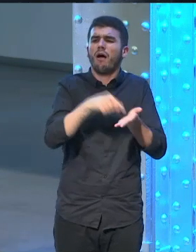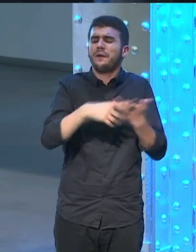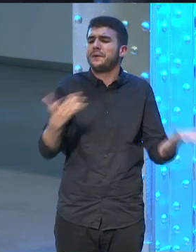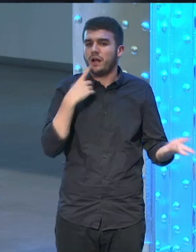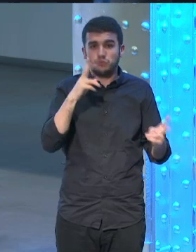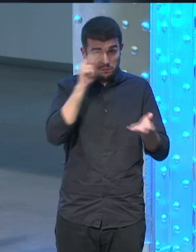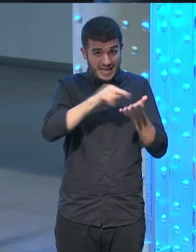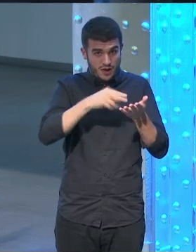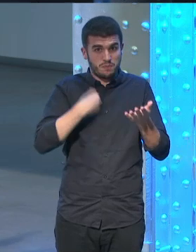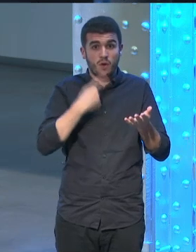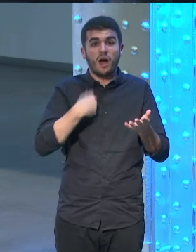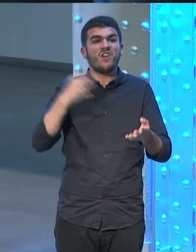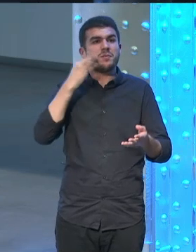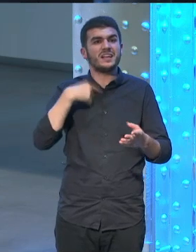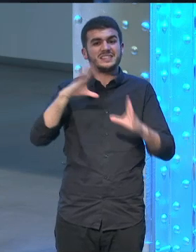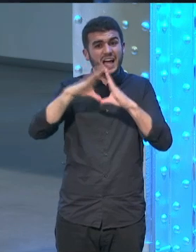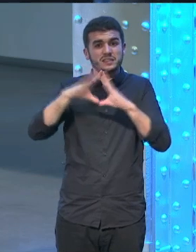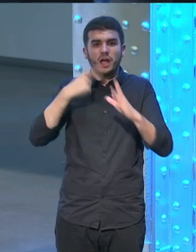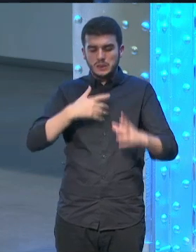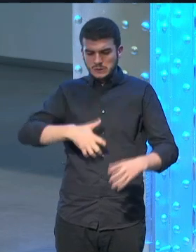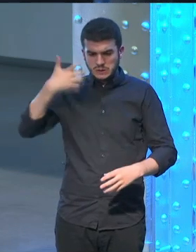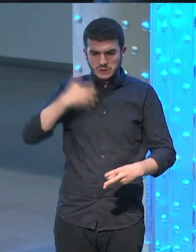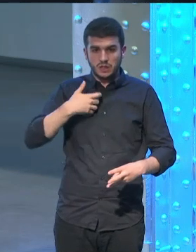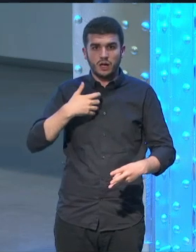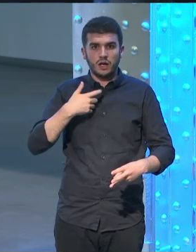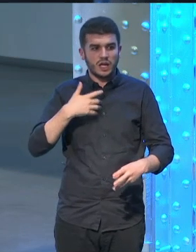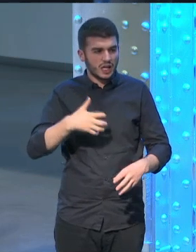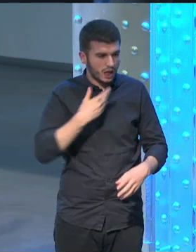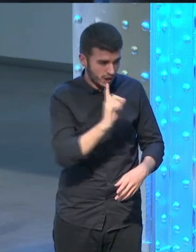os leo cuando decís que las feministas actúan por ira y dais pena, no es ira, es